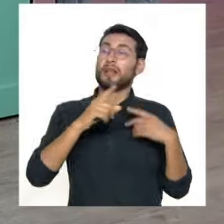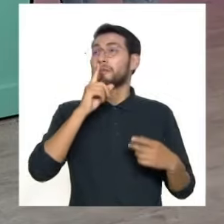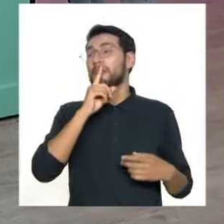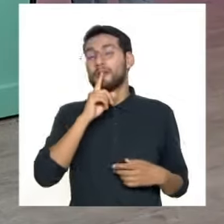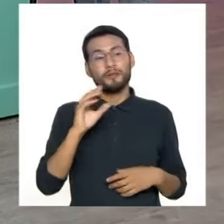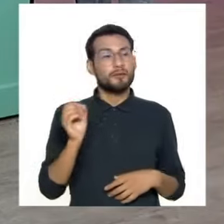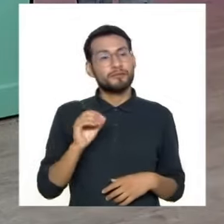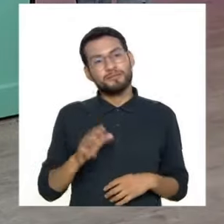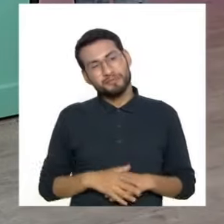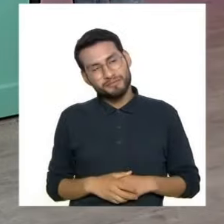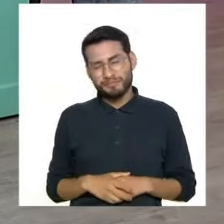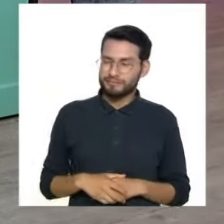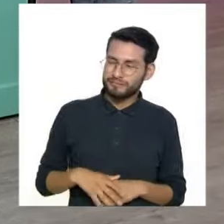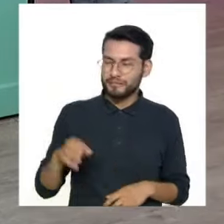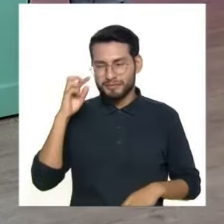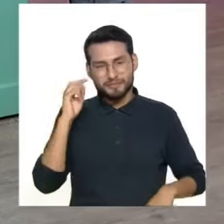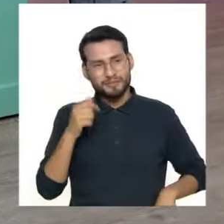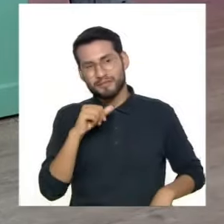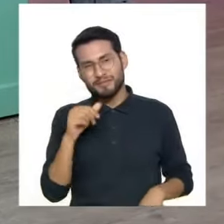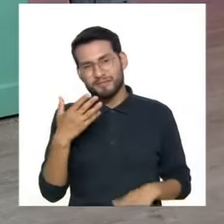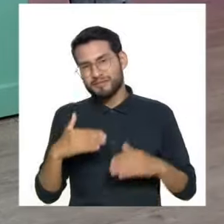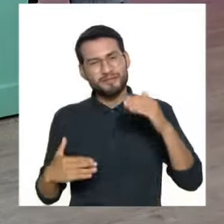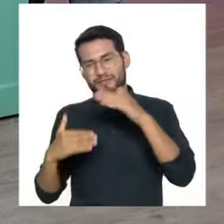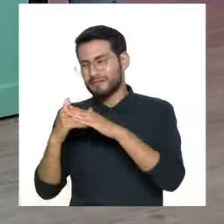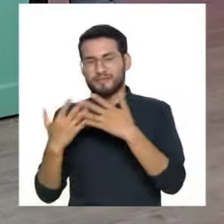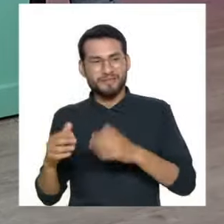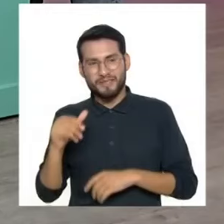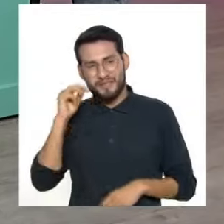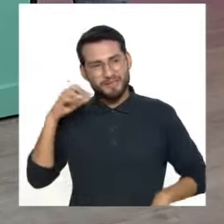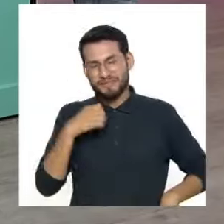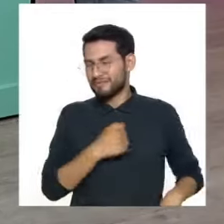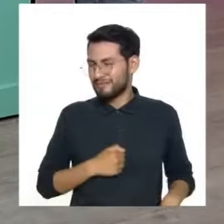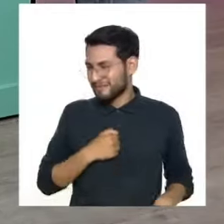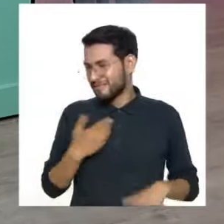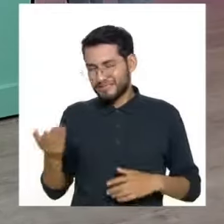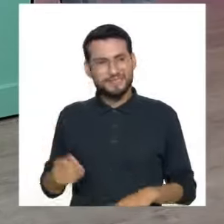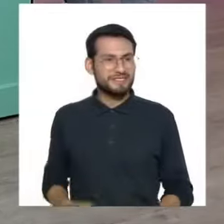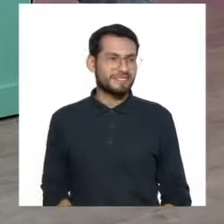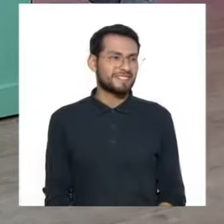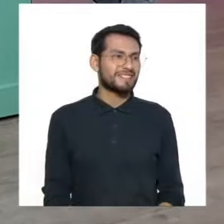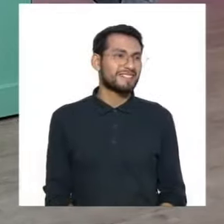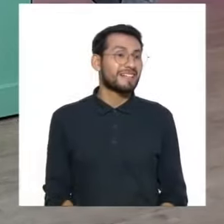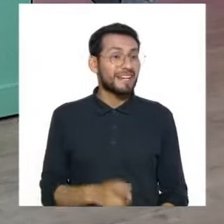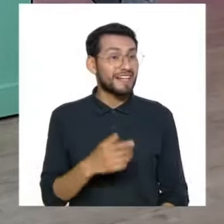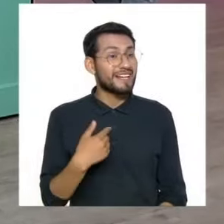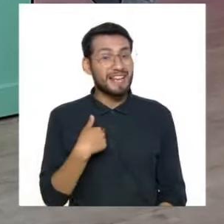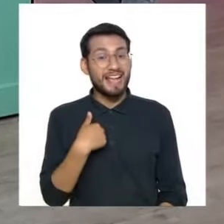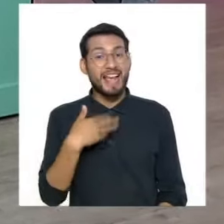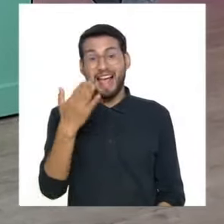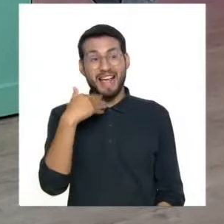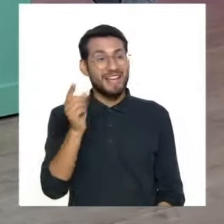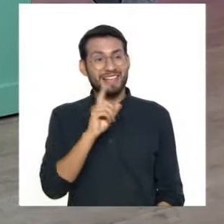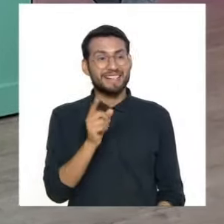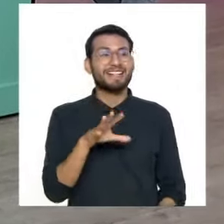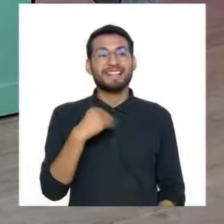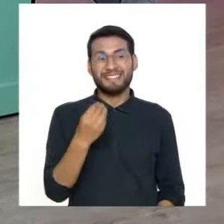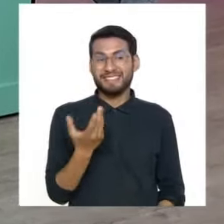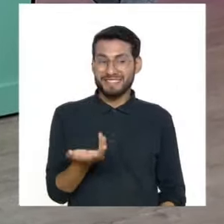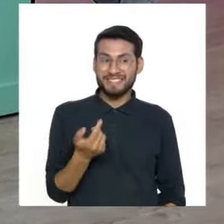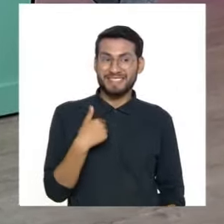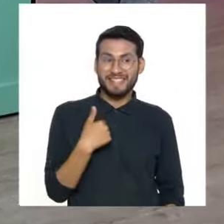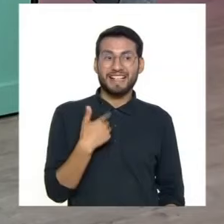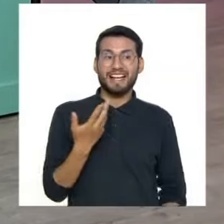repente dices piso no llegaste pis lo lamentamos que no come picante el picante si no lo voy a comer por lo que vamos